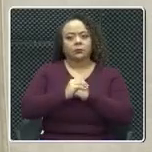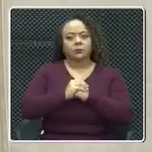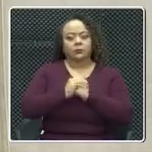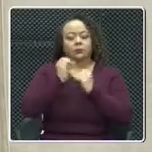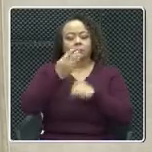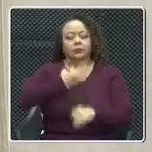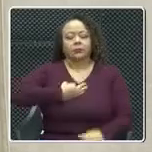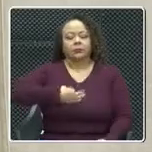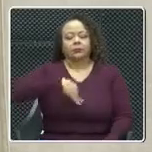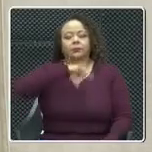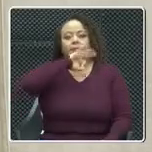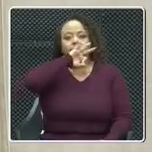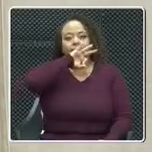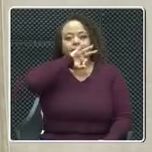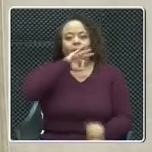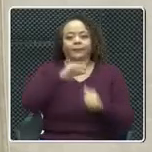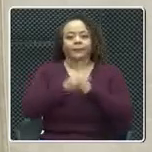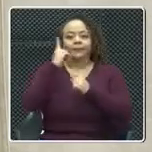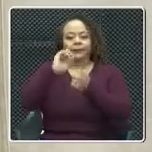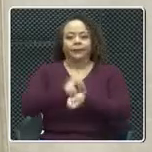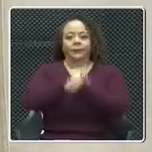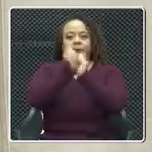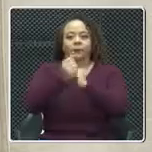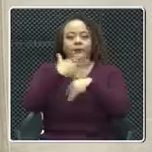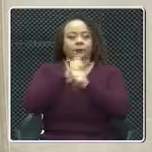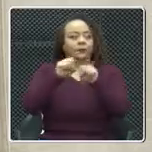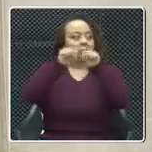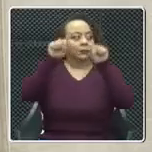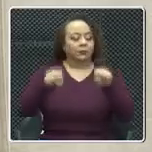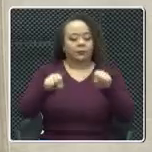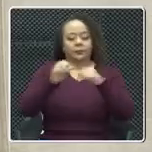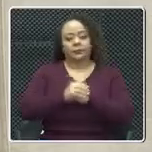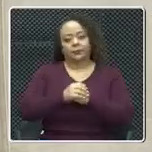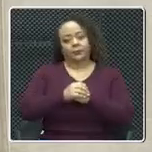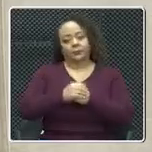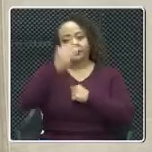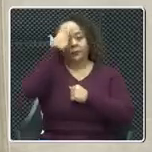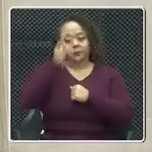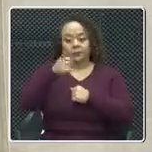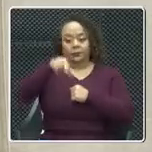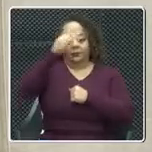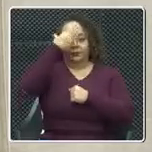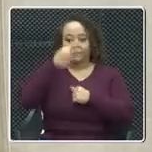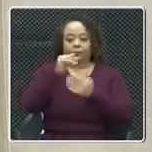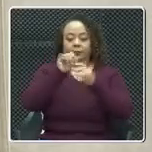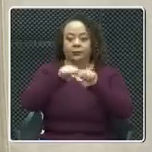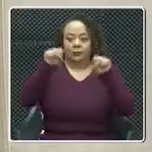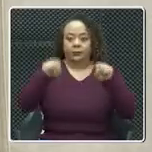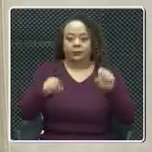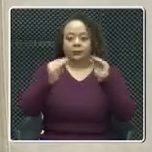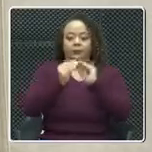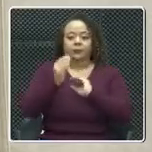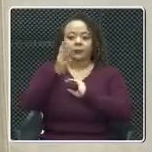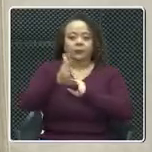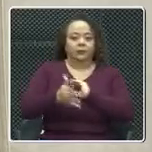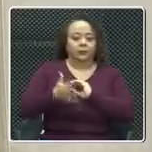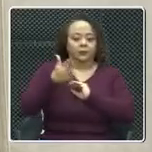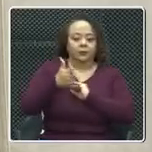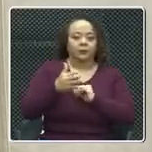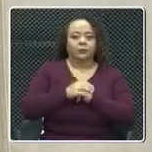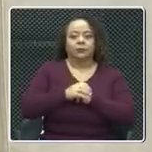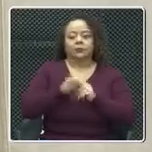muy frustradas por el cambio que se hizo en el sistema, ¿verdad? Porque ellos consideran que es un sistema más lento, que se